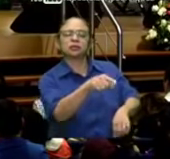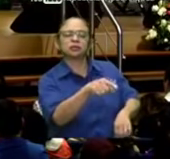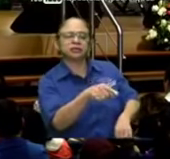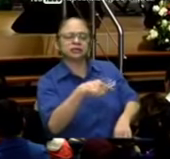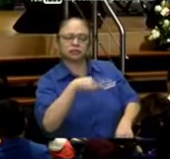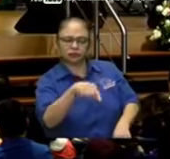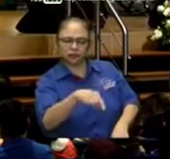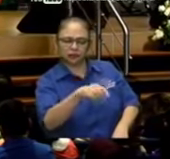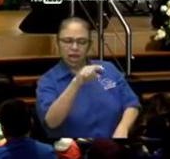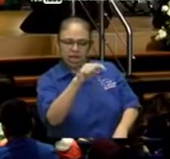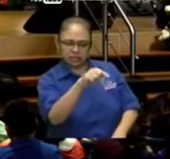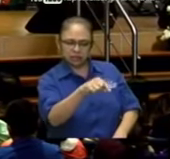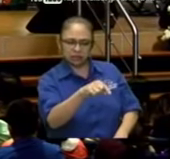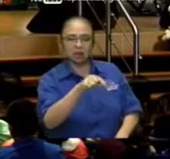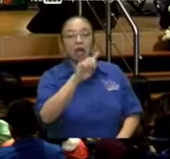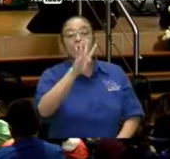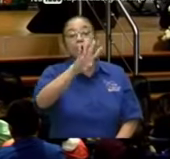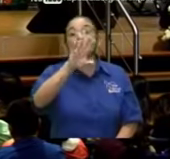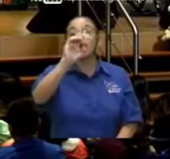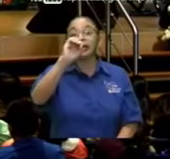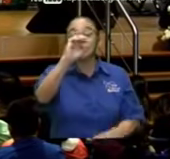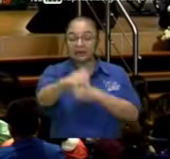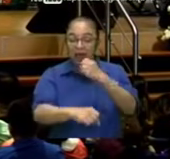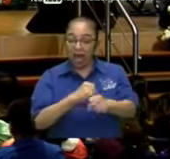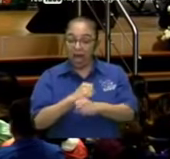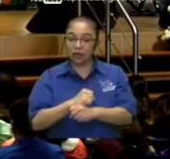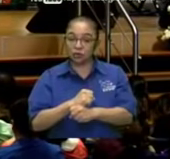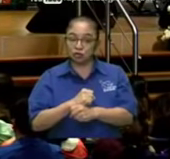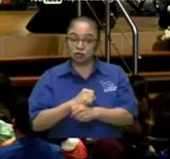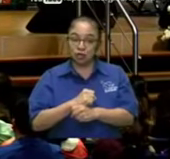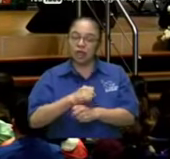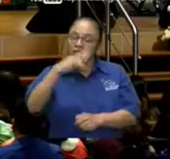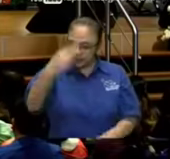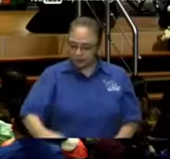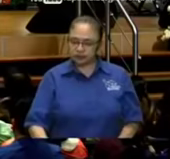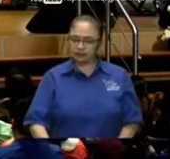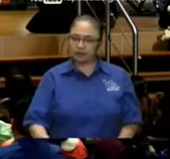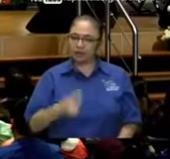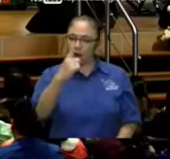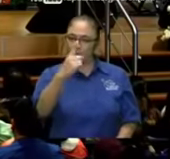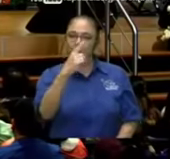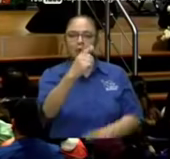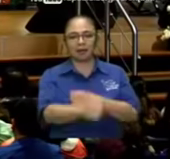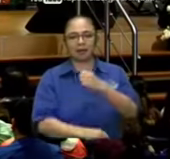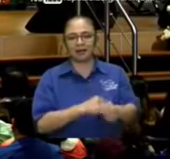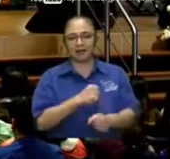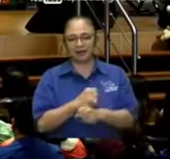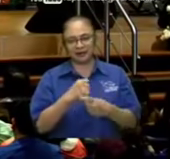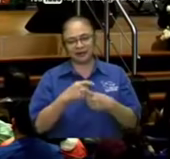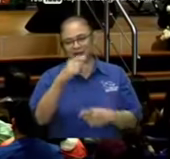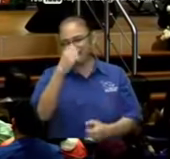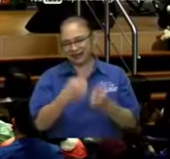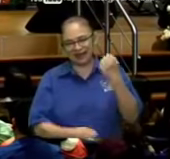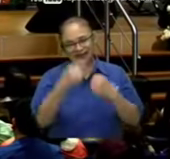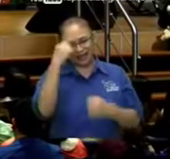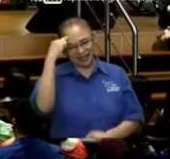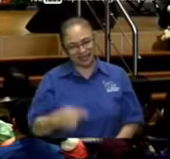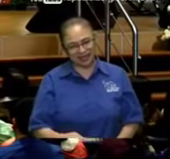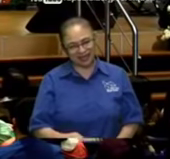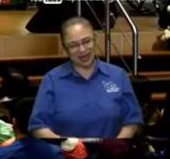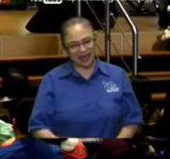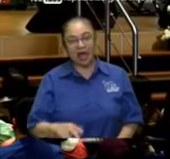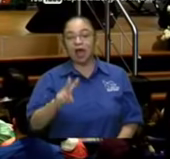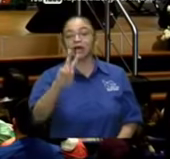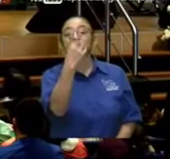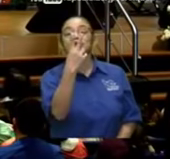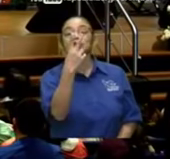entonces 40 años de disciplina, un año por cada día desperdiciado ahí. Pues ¿sabes lo terrible? Que habían dos